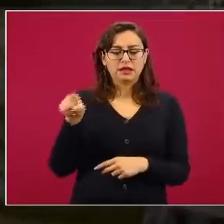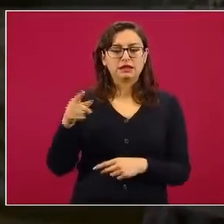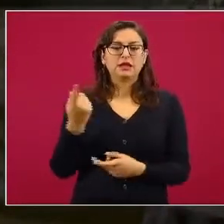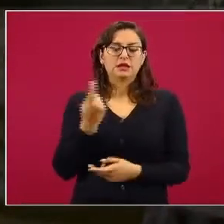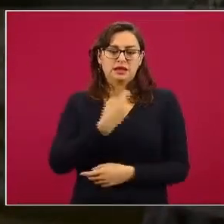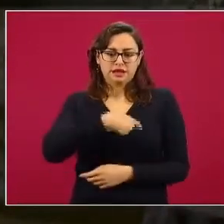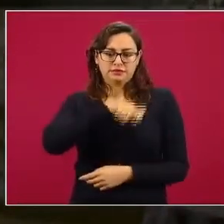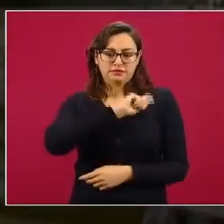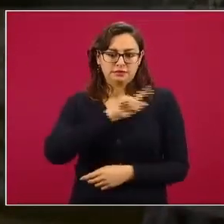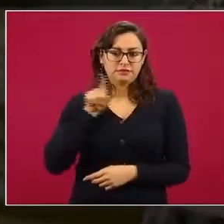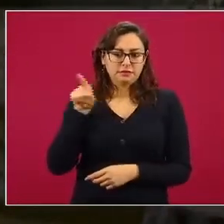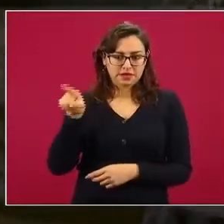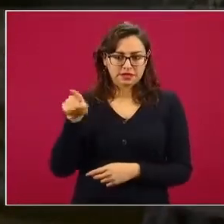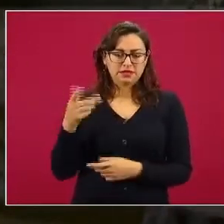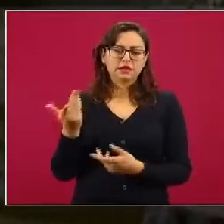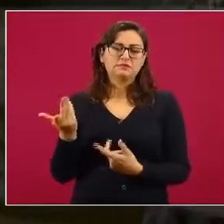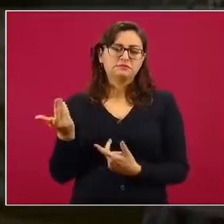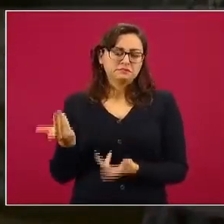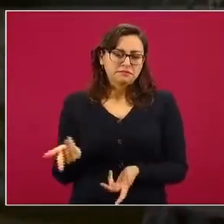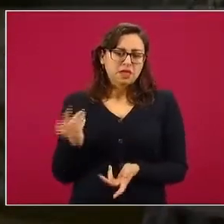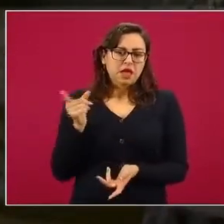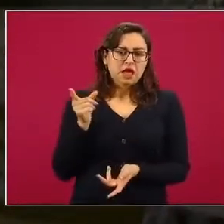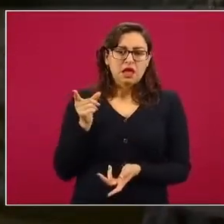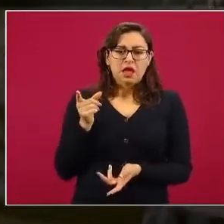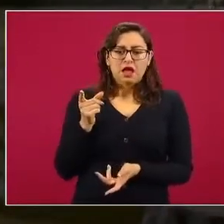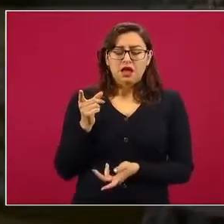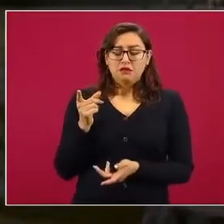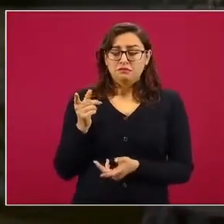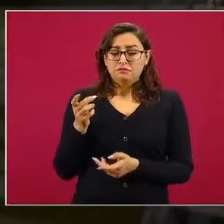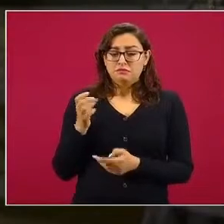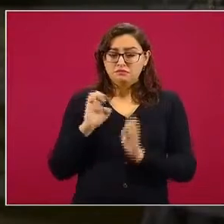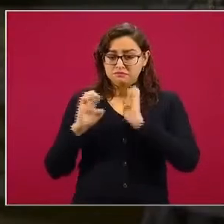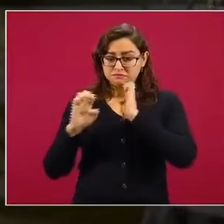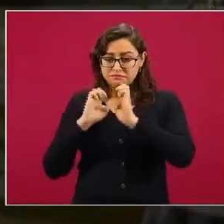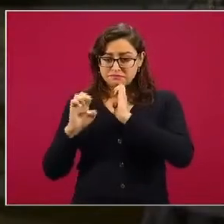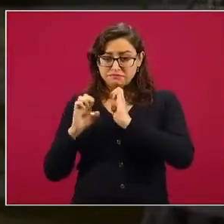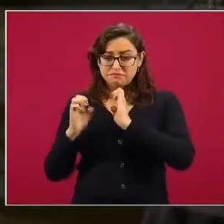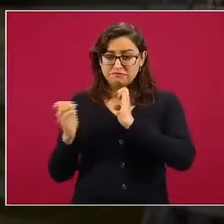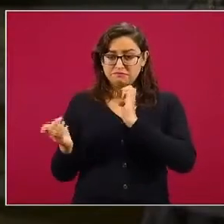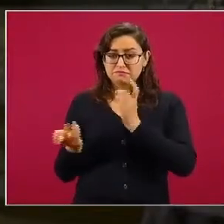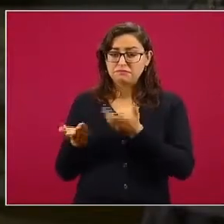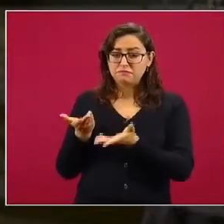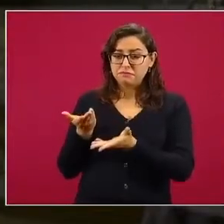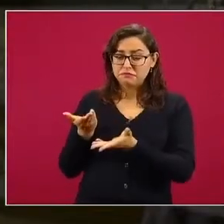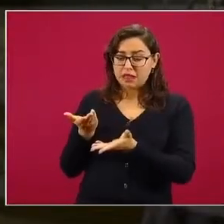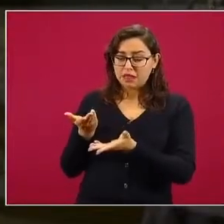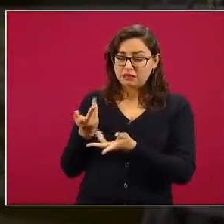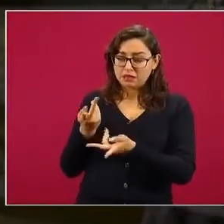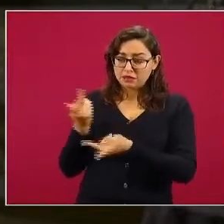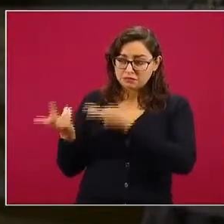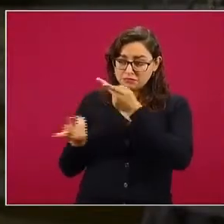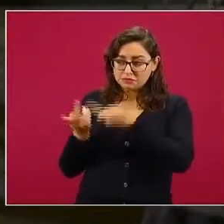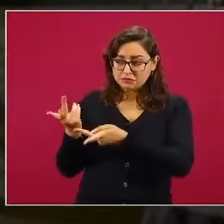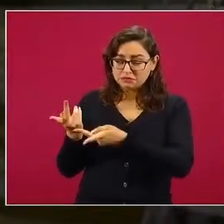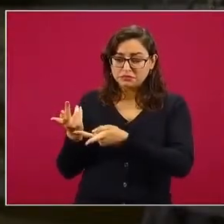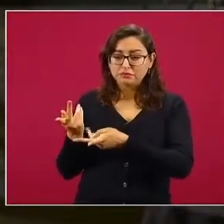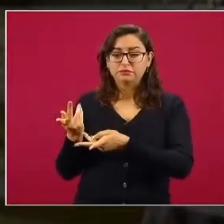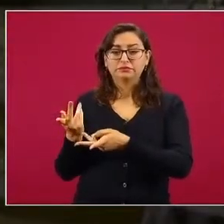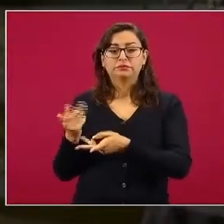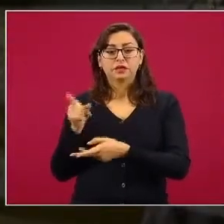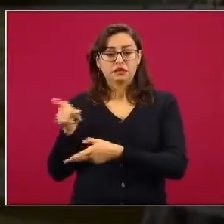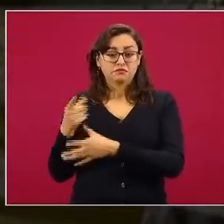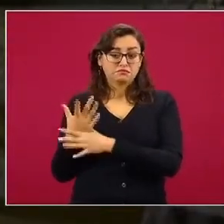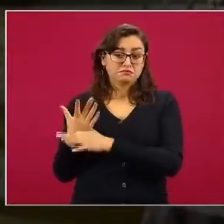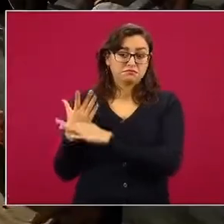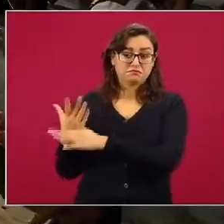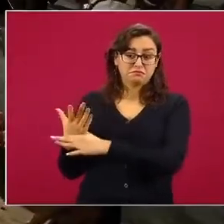España. En una entrevista ella comentó que lo que usted ha pedido a lo largo de varias intervenciones,